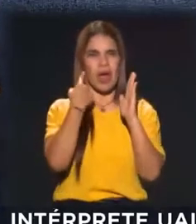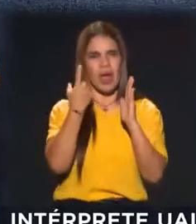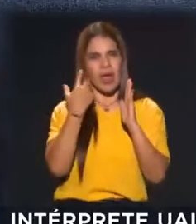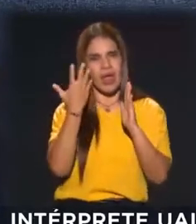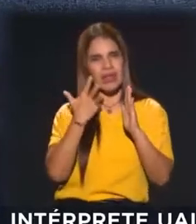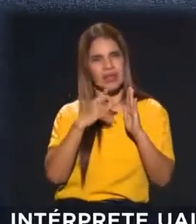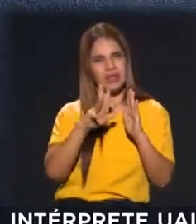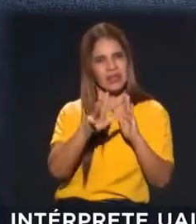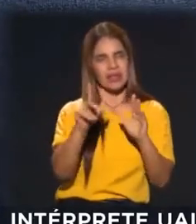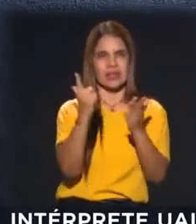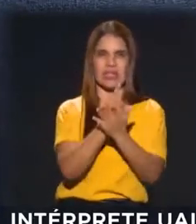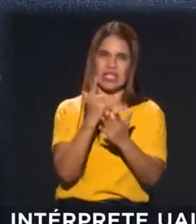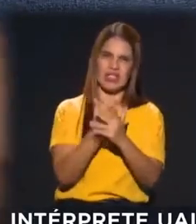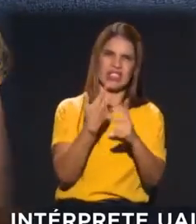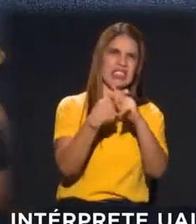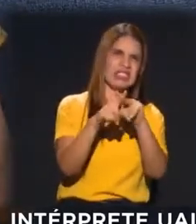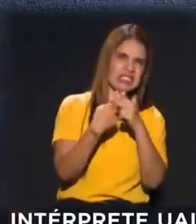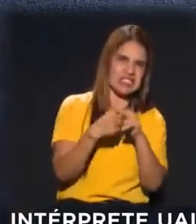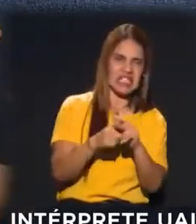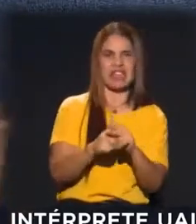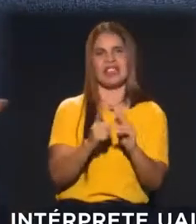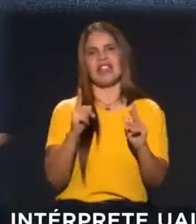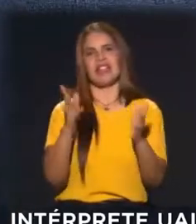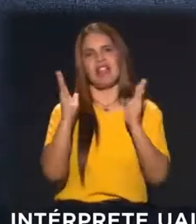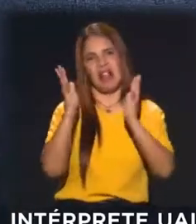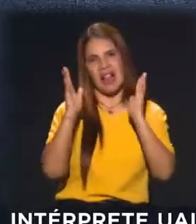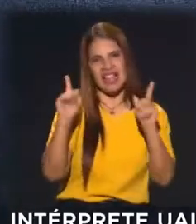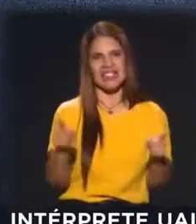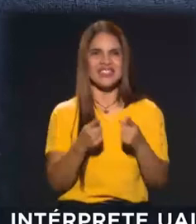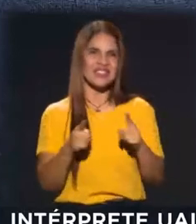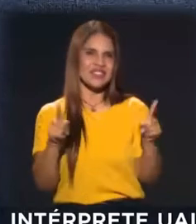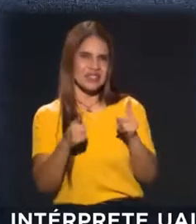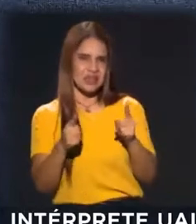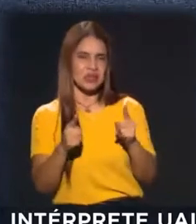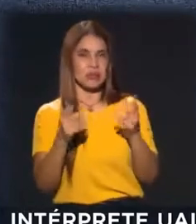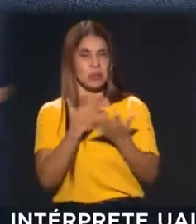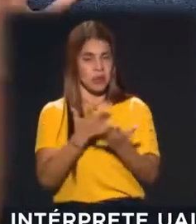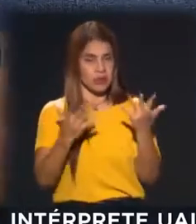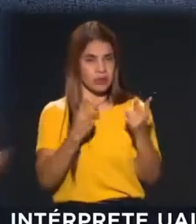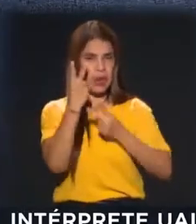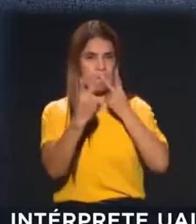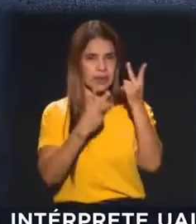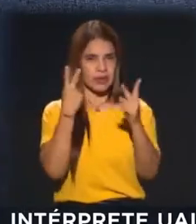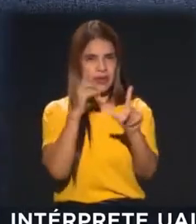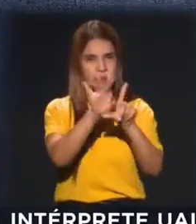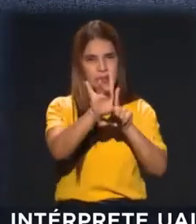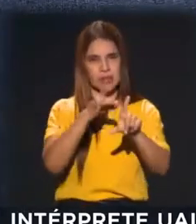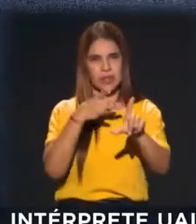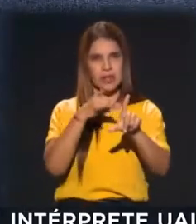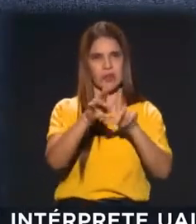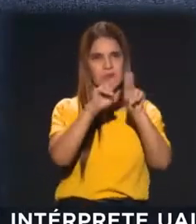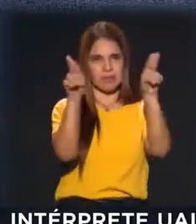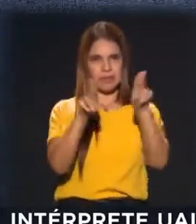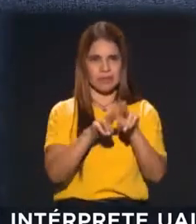Entonces va a haber charlas, va a haber talleres, va a haber hasta concierto, va a haber un montón de cosas que ustedes pueden visitar y conocer a través